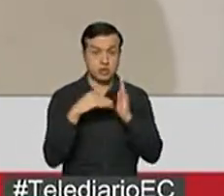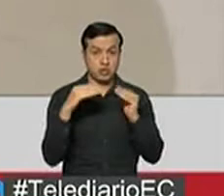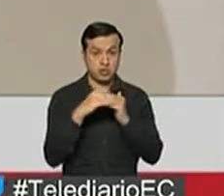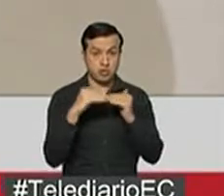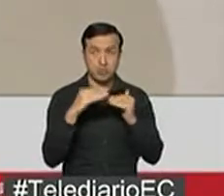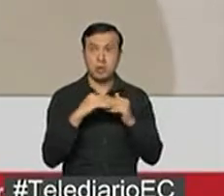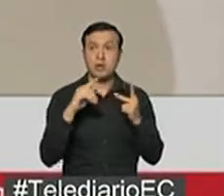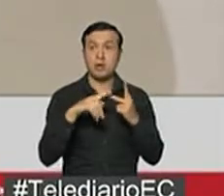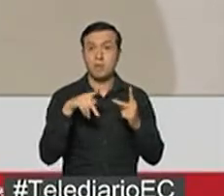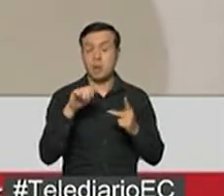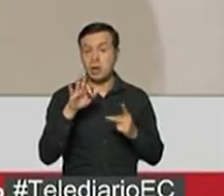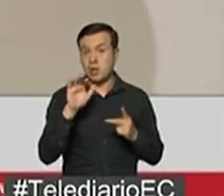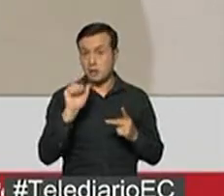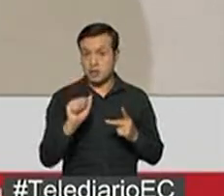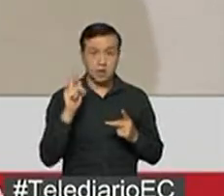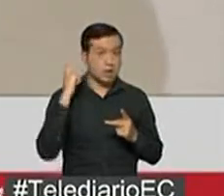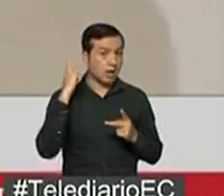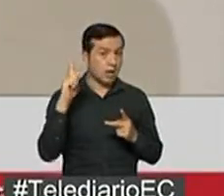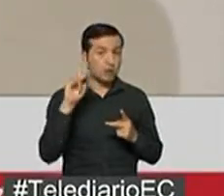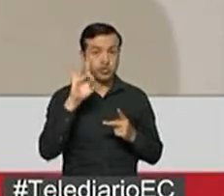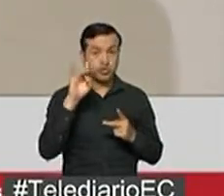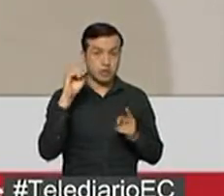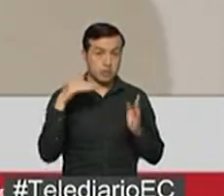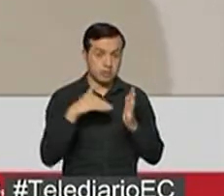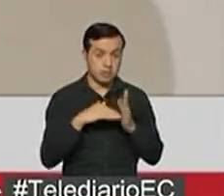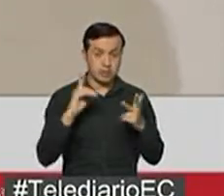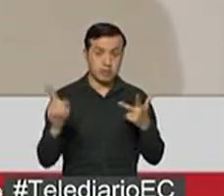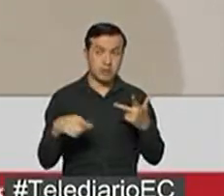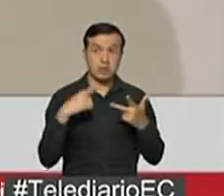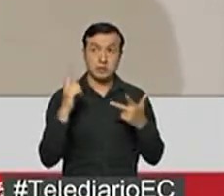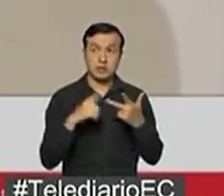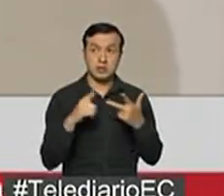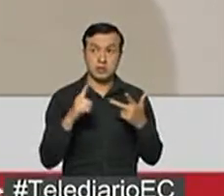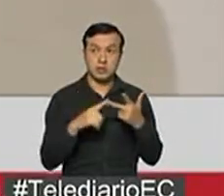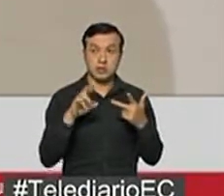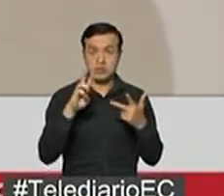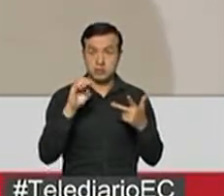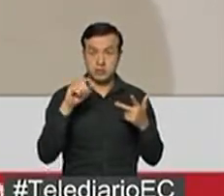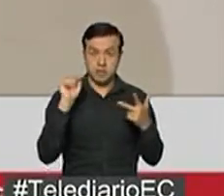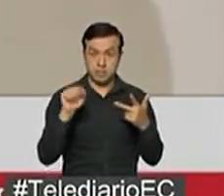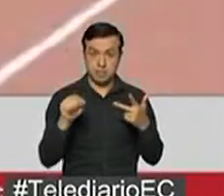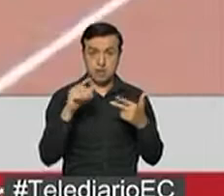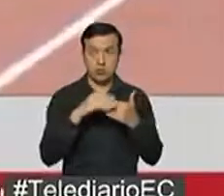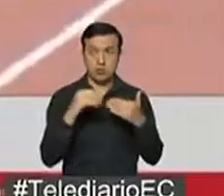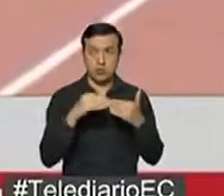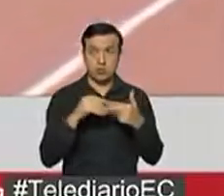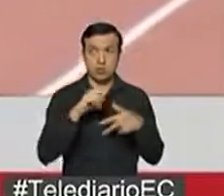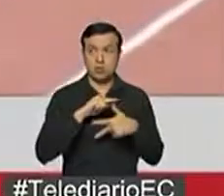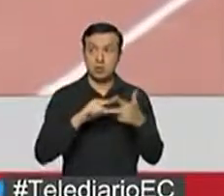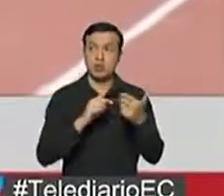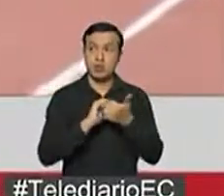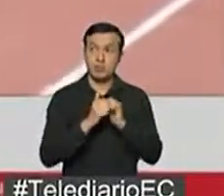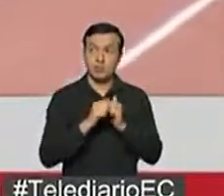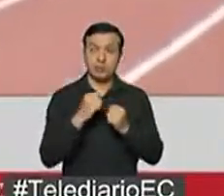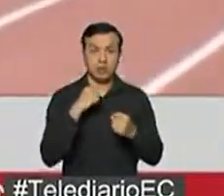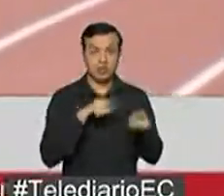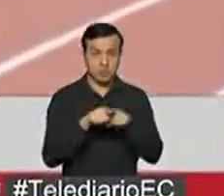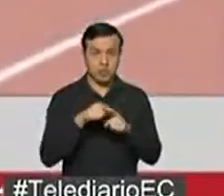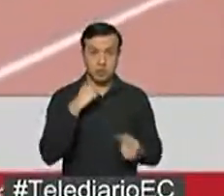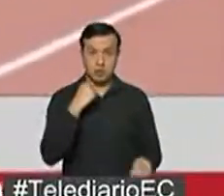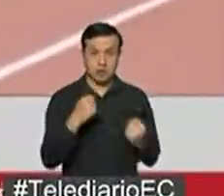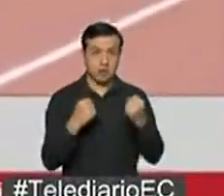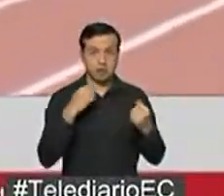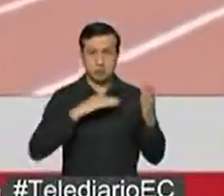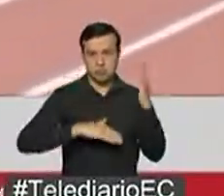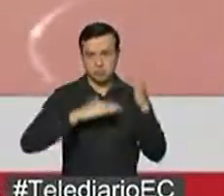plata 80 mil dólares y aquel que obtiene medalla de bronce 60 mil dólares deportes como el atletismo judo levantamiento